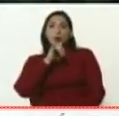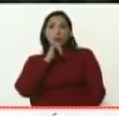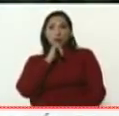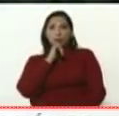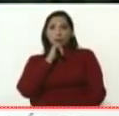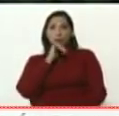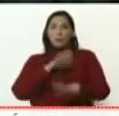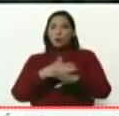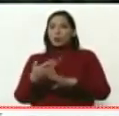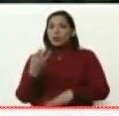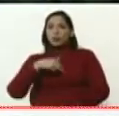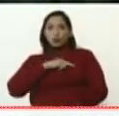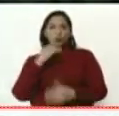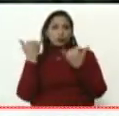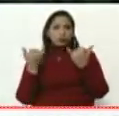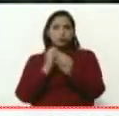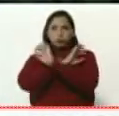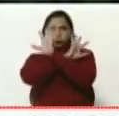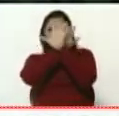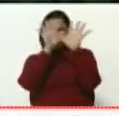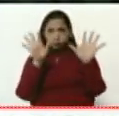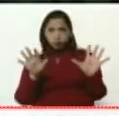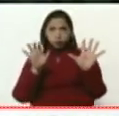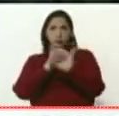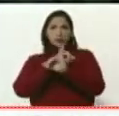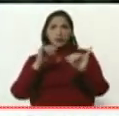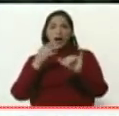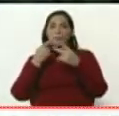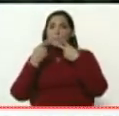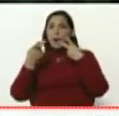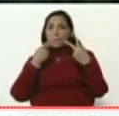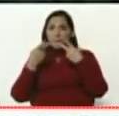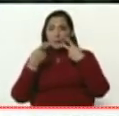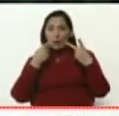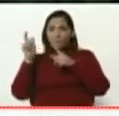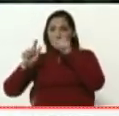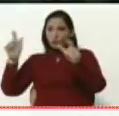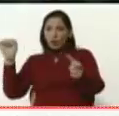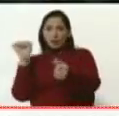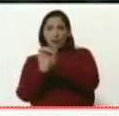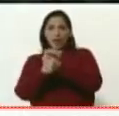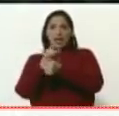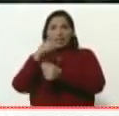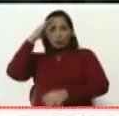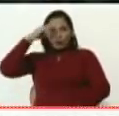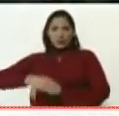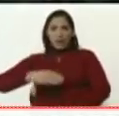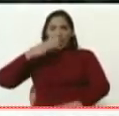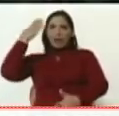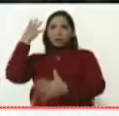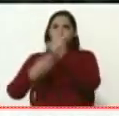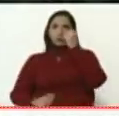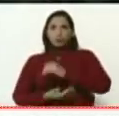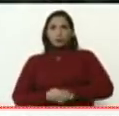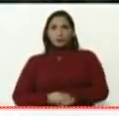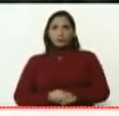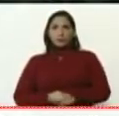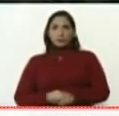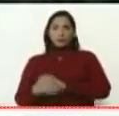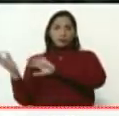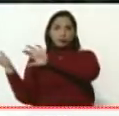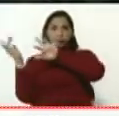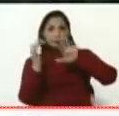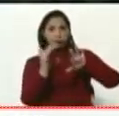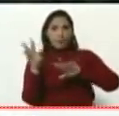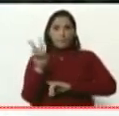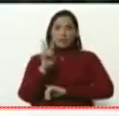porque ya tenemos claridad a través de los testimonios de los detenidos y de estos oficiales desertores que se vinieron a Venezuela de nuevo